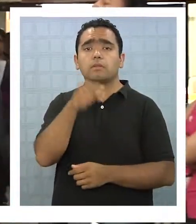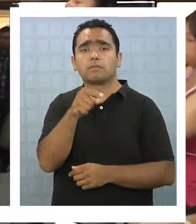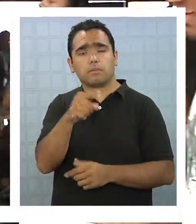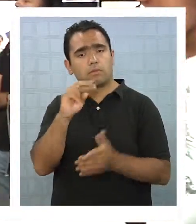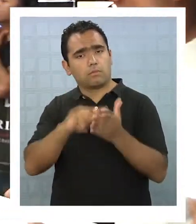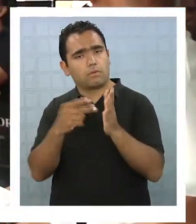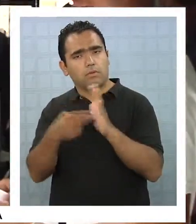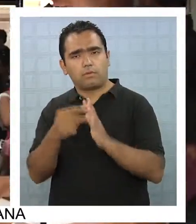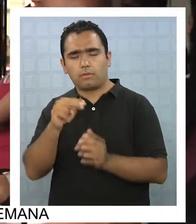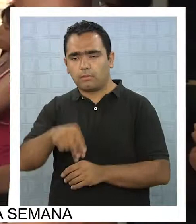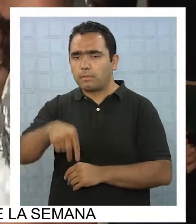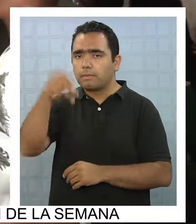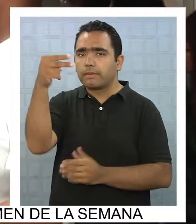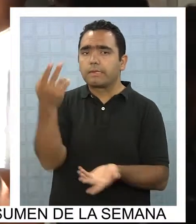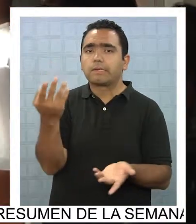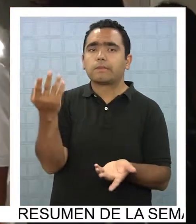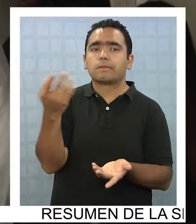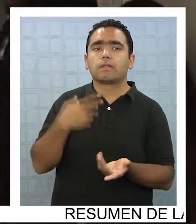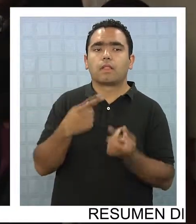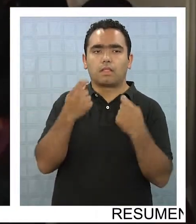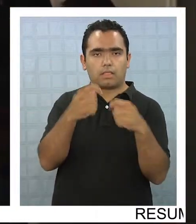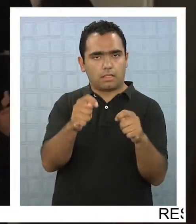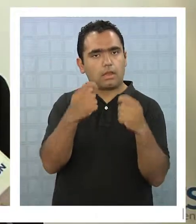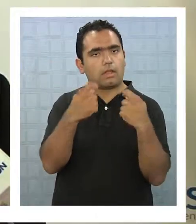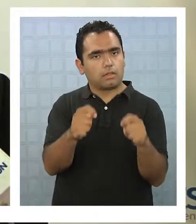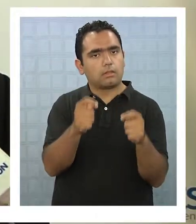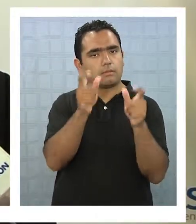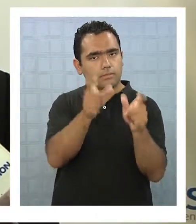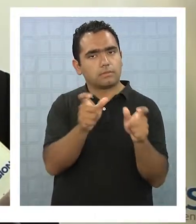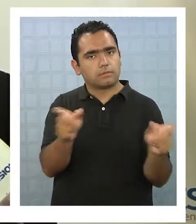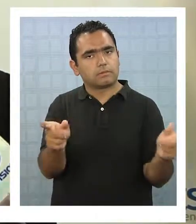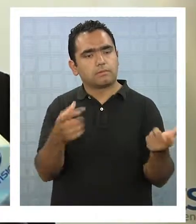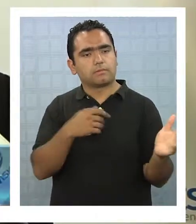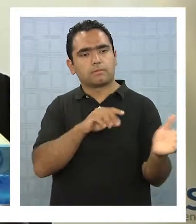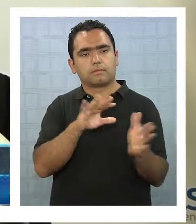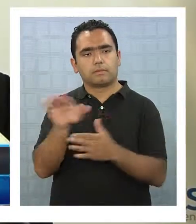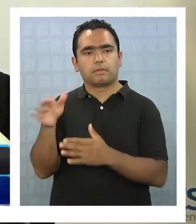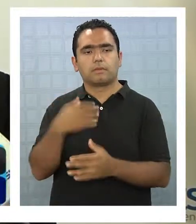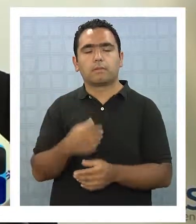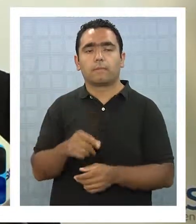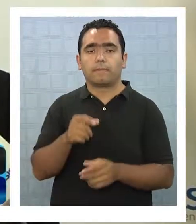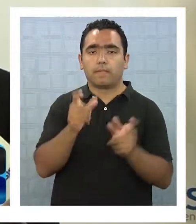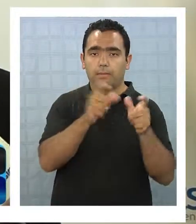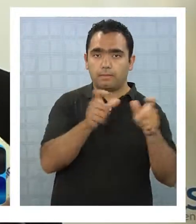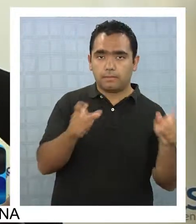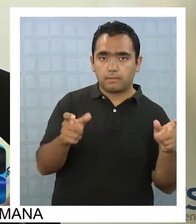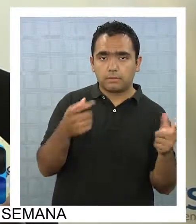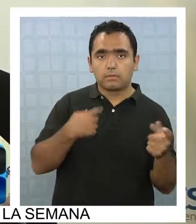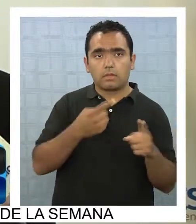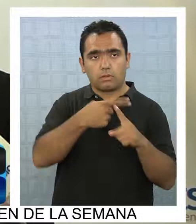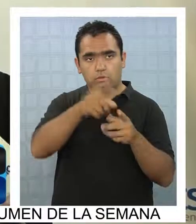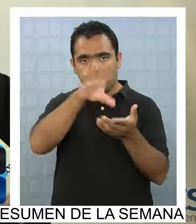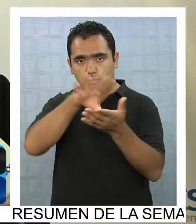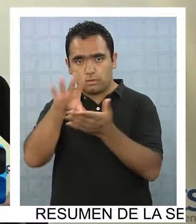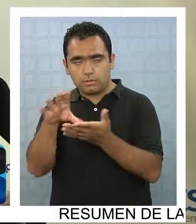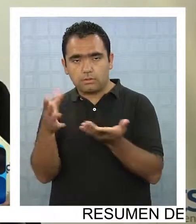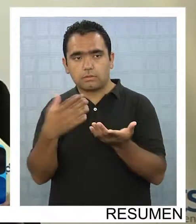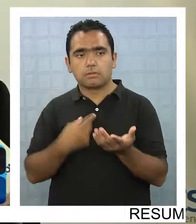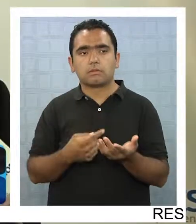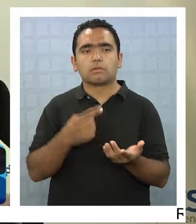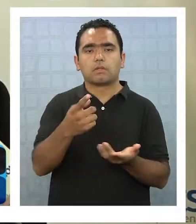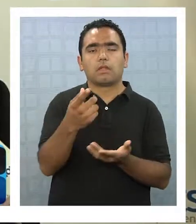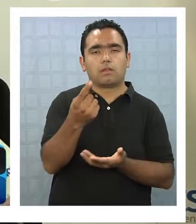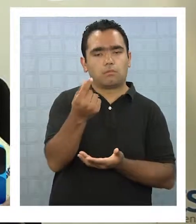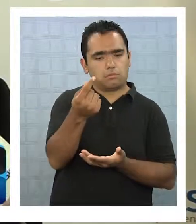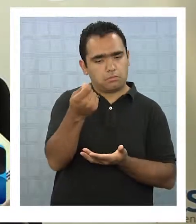visualizando en el Norte Grande es la trata de personas. Estas personas en el extranjero las captan, ¿cierto? Les cobran